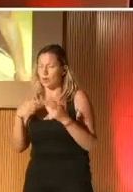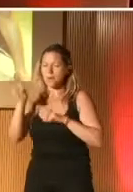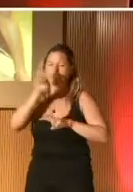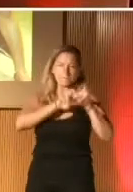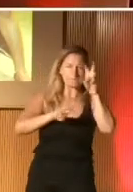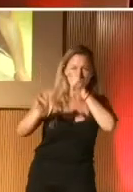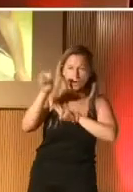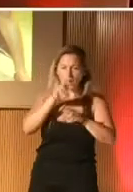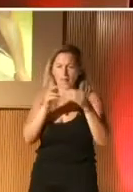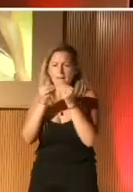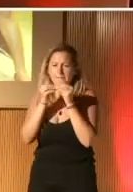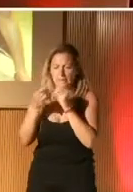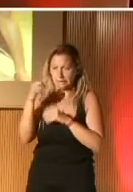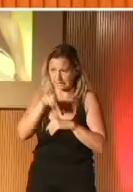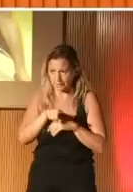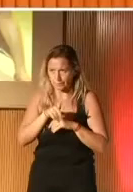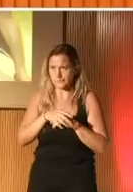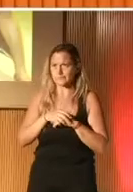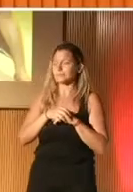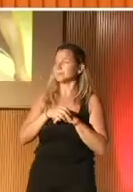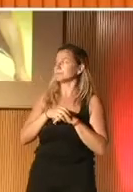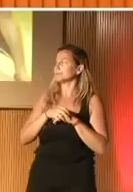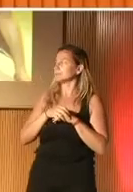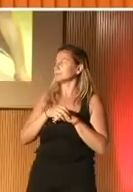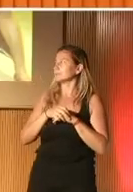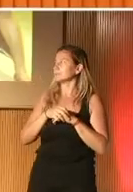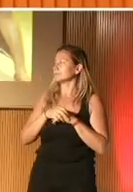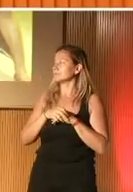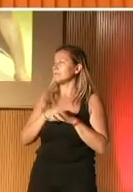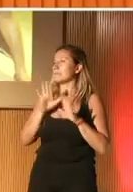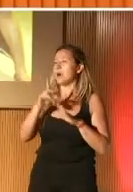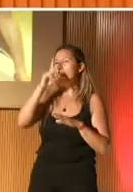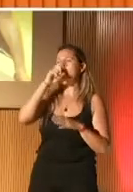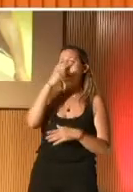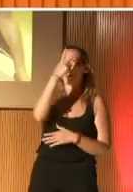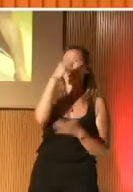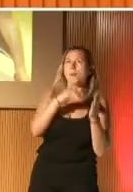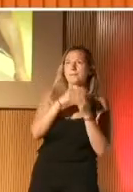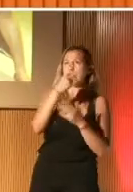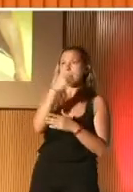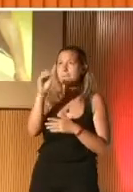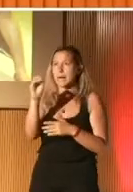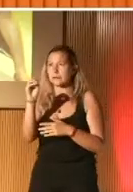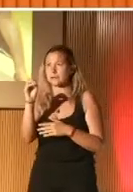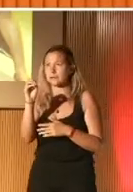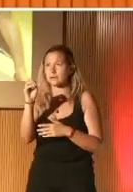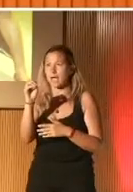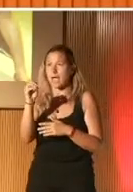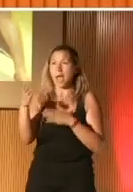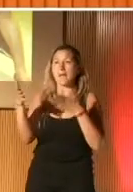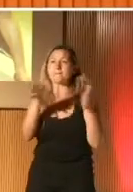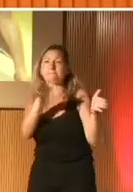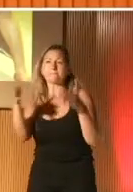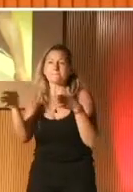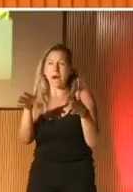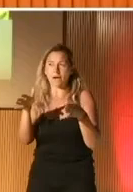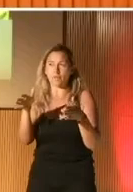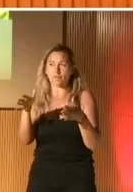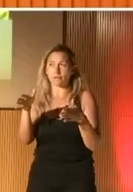material. Pero claro, cuando en 2020, allí por marzo, no sé si os suena la fecha, fui a comprar papel